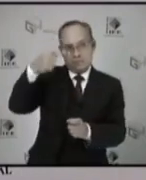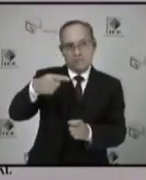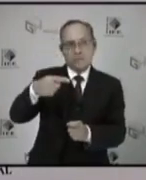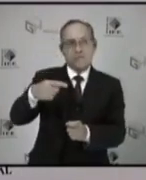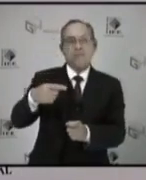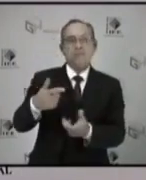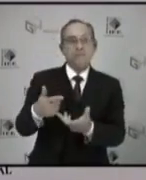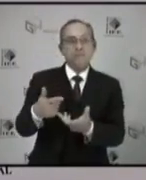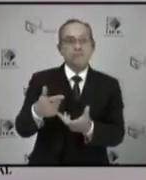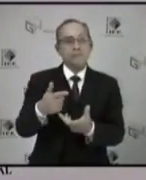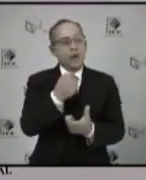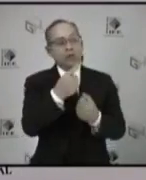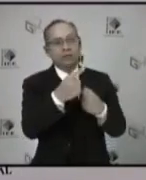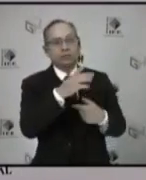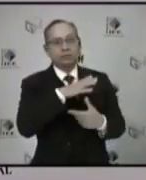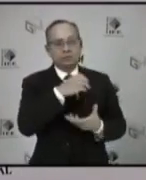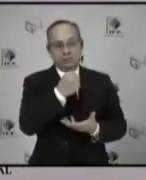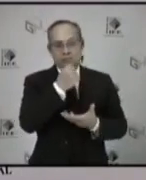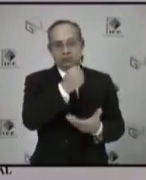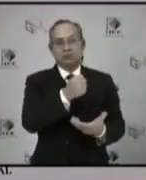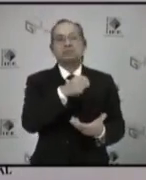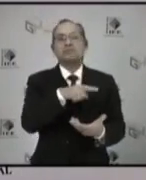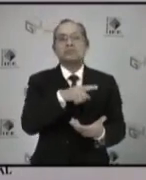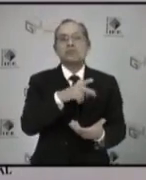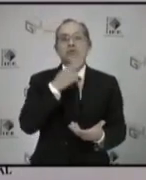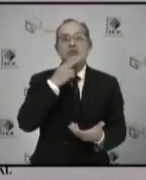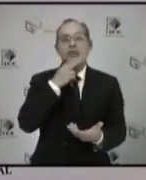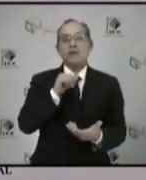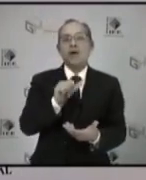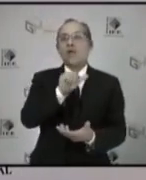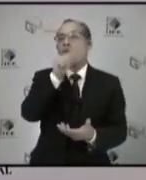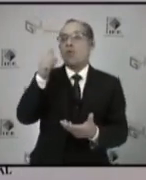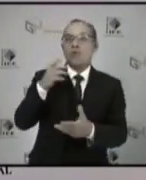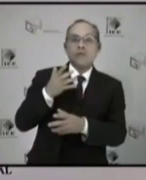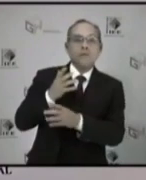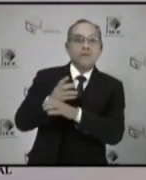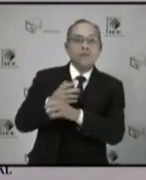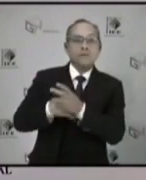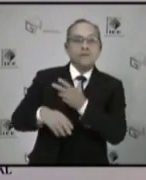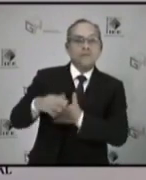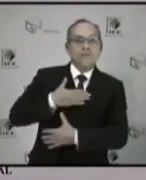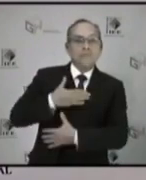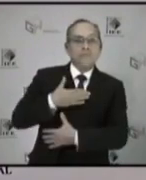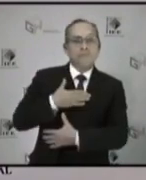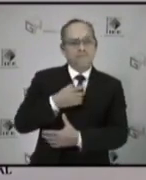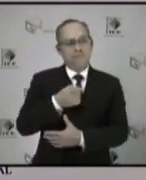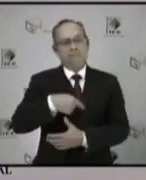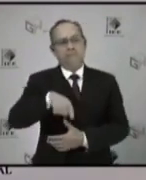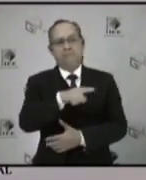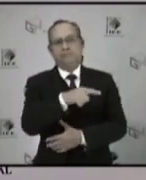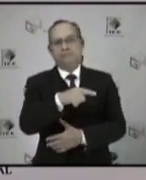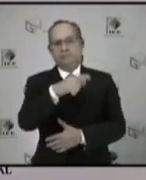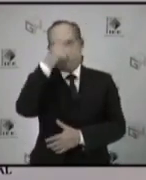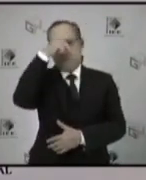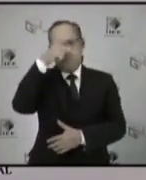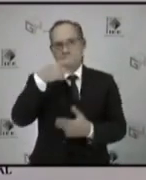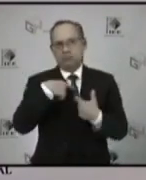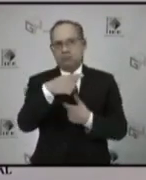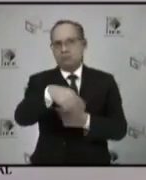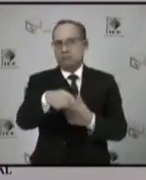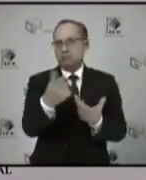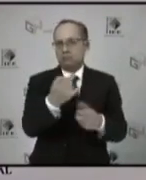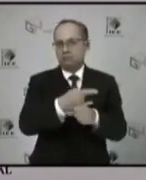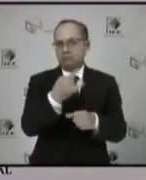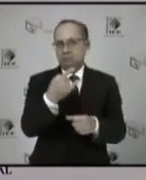utilizado los recursos públicos de los hidalguenses para fines personales. A quienes hayan incumplido en sus obligaciones